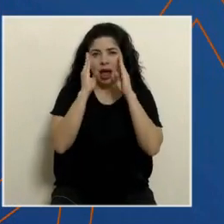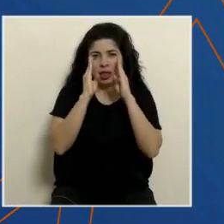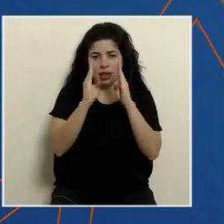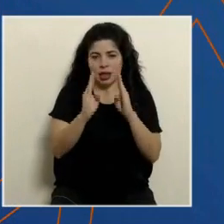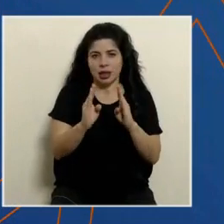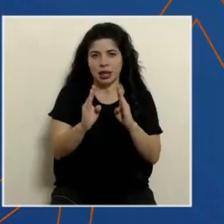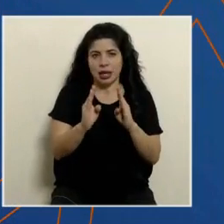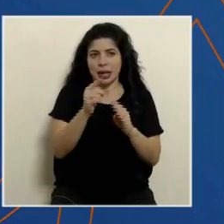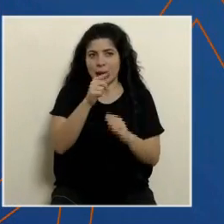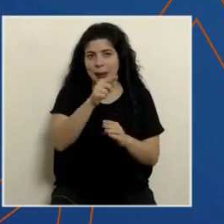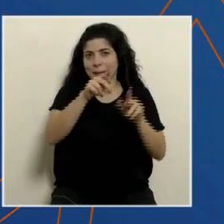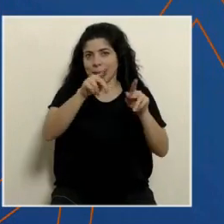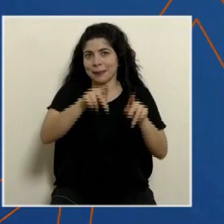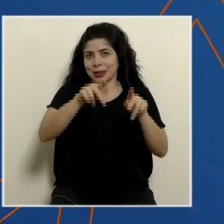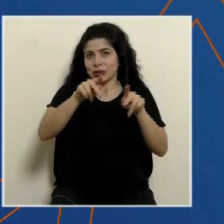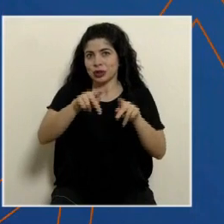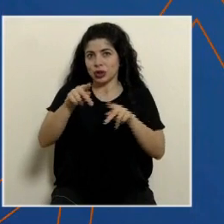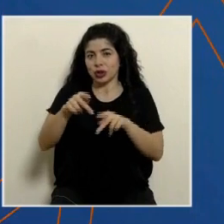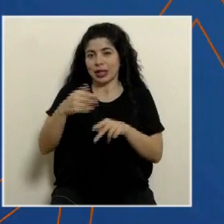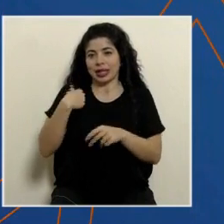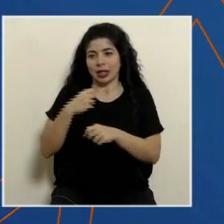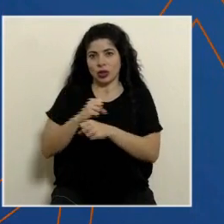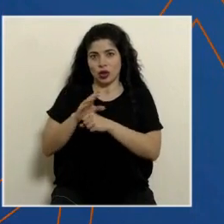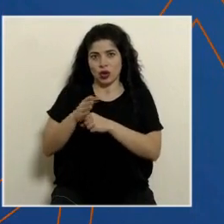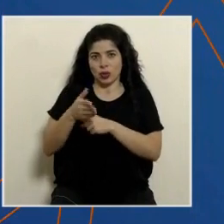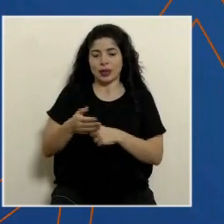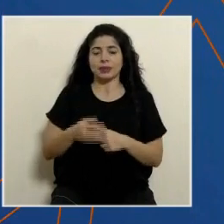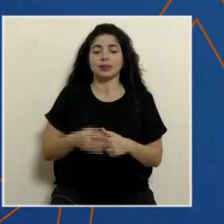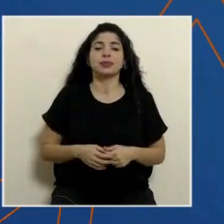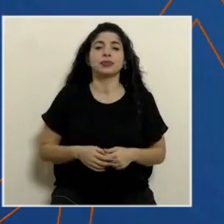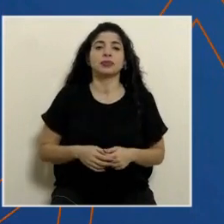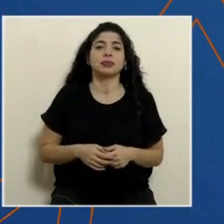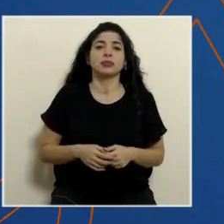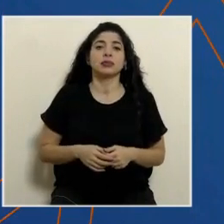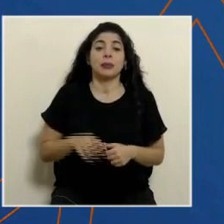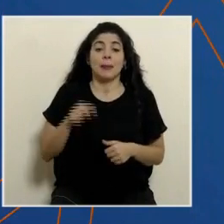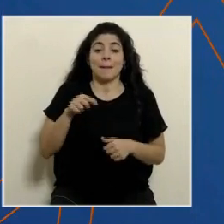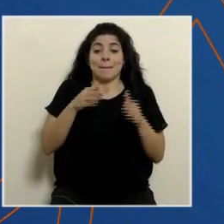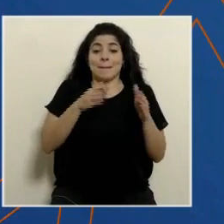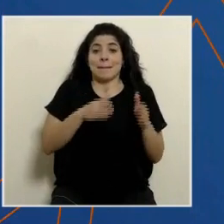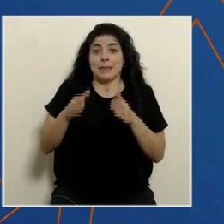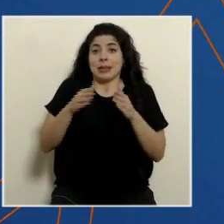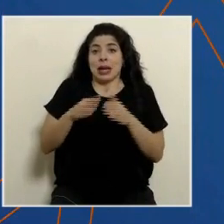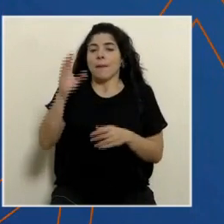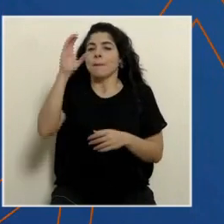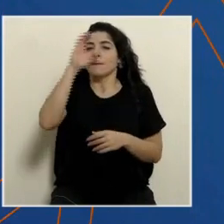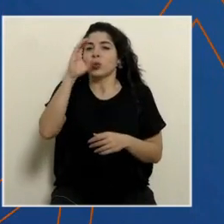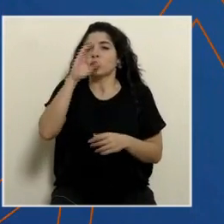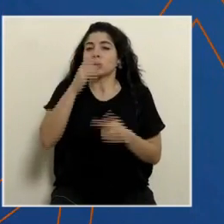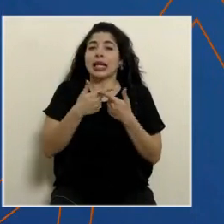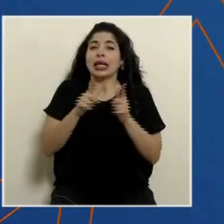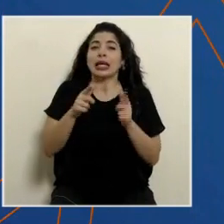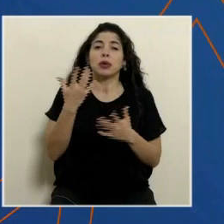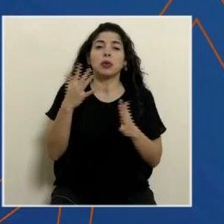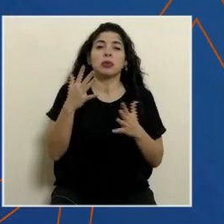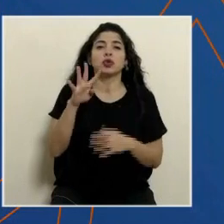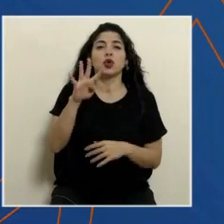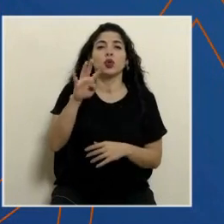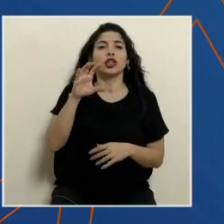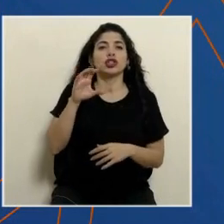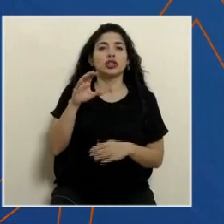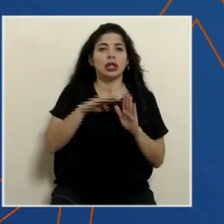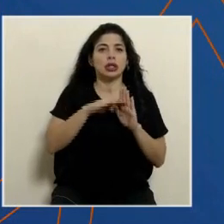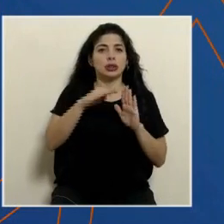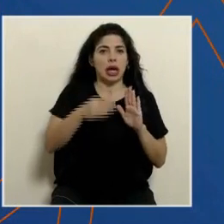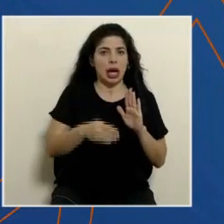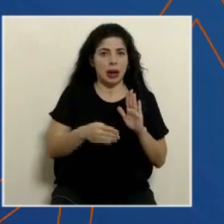de las personas con COVID-19. En este plan se espera liberar al menos 400 camas, también